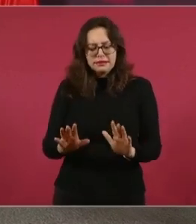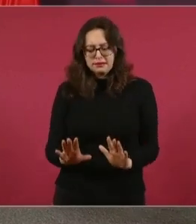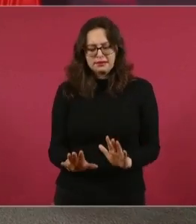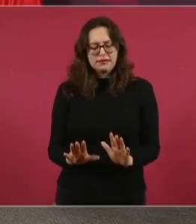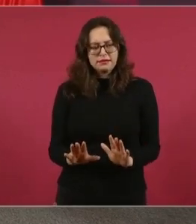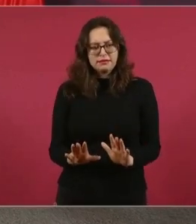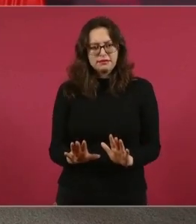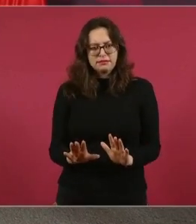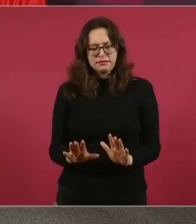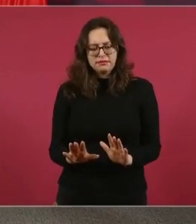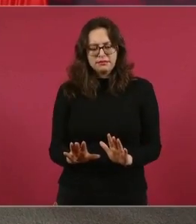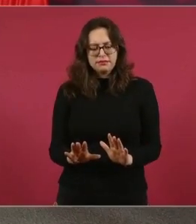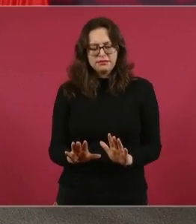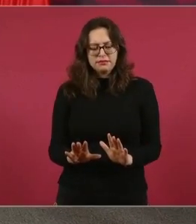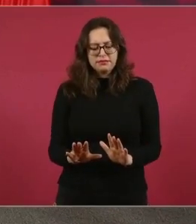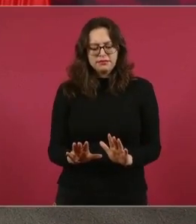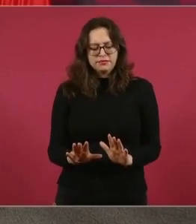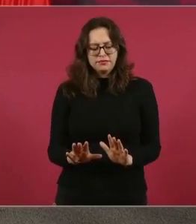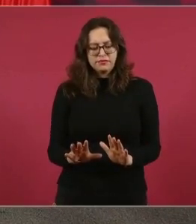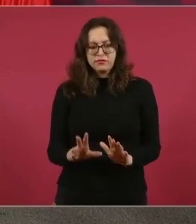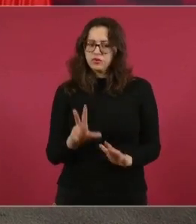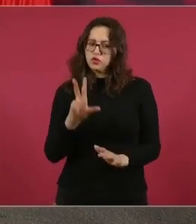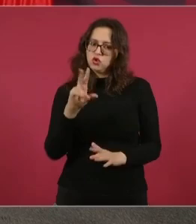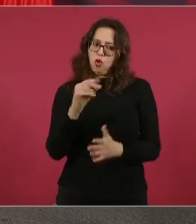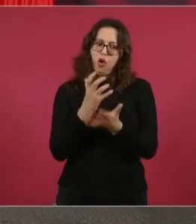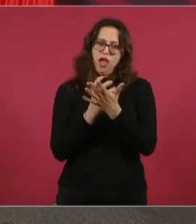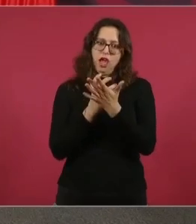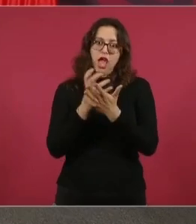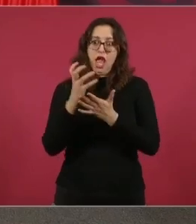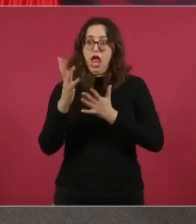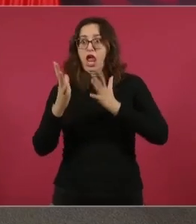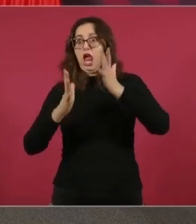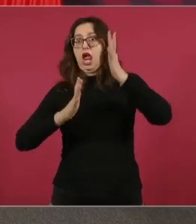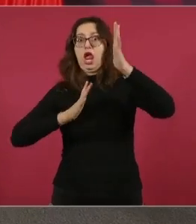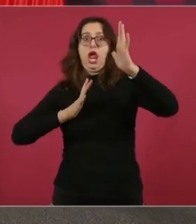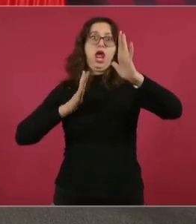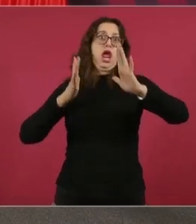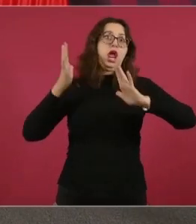Todo esto para no exagerar.